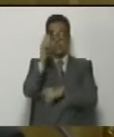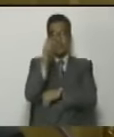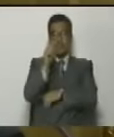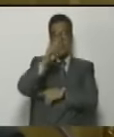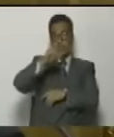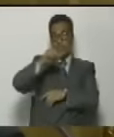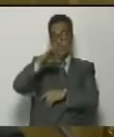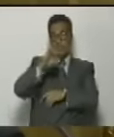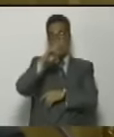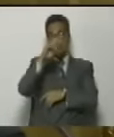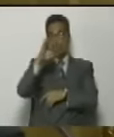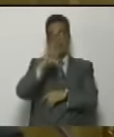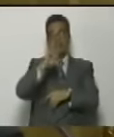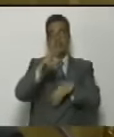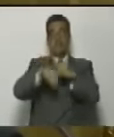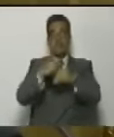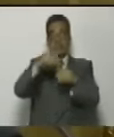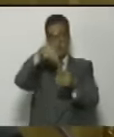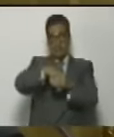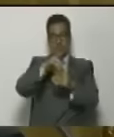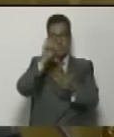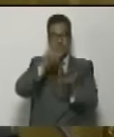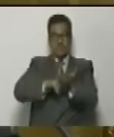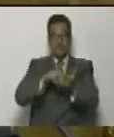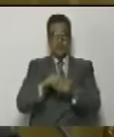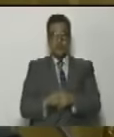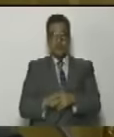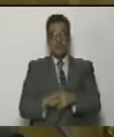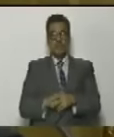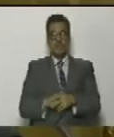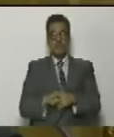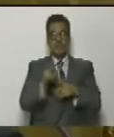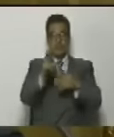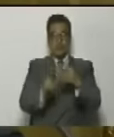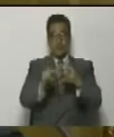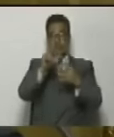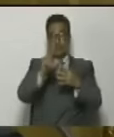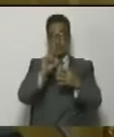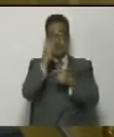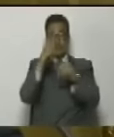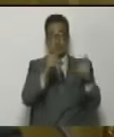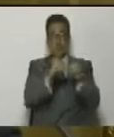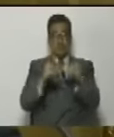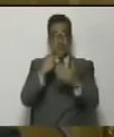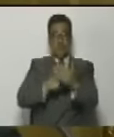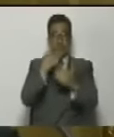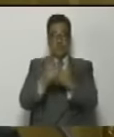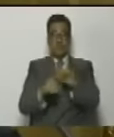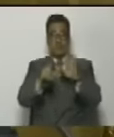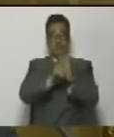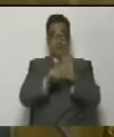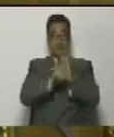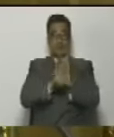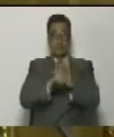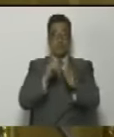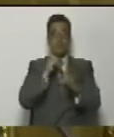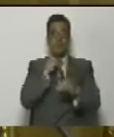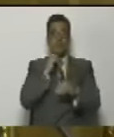diputado Alfonso Campo. Luego de sometido a votación, resultó aprobado. Tercero, primera discusión del proyecto de ley del